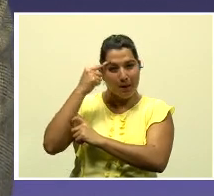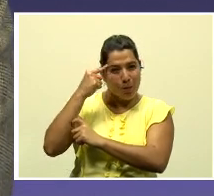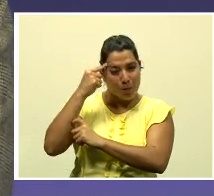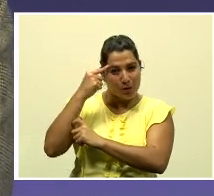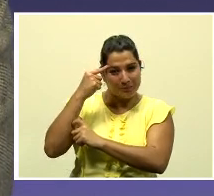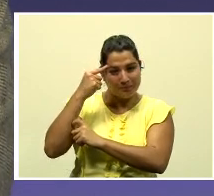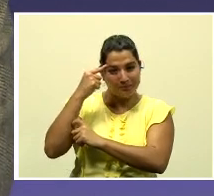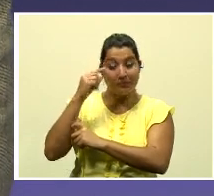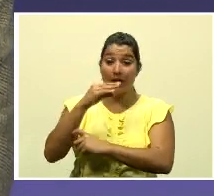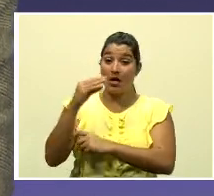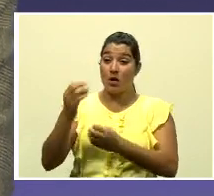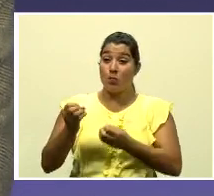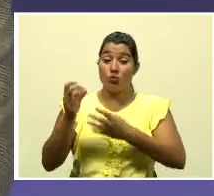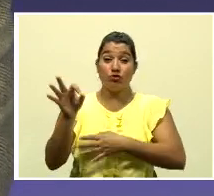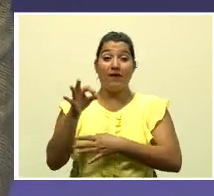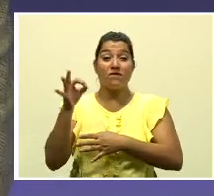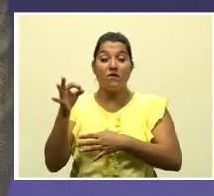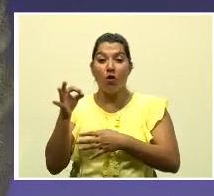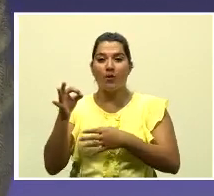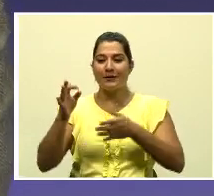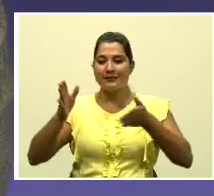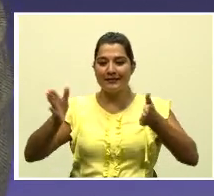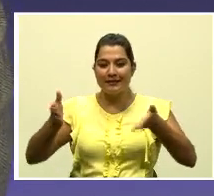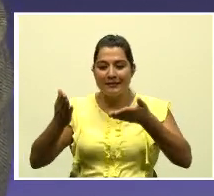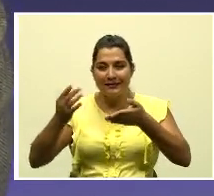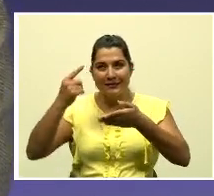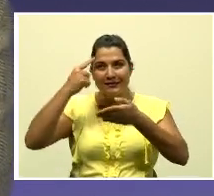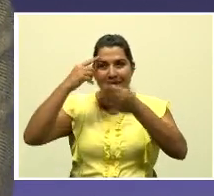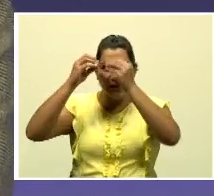y estimular la imaginación